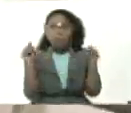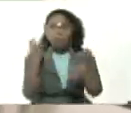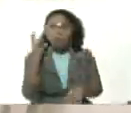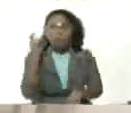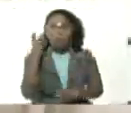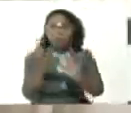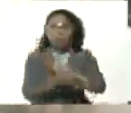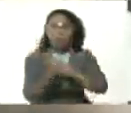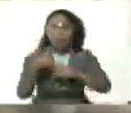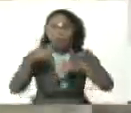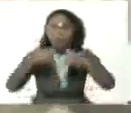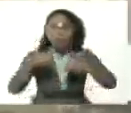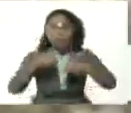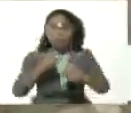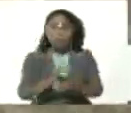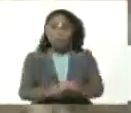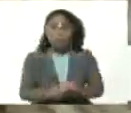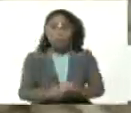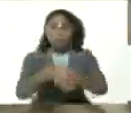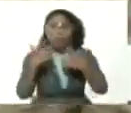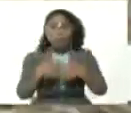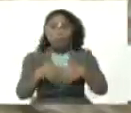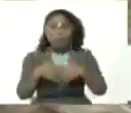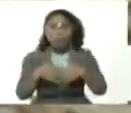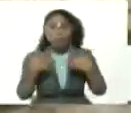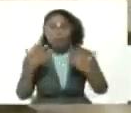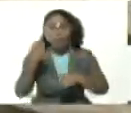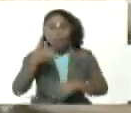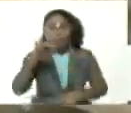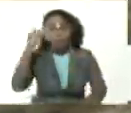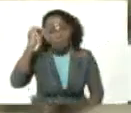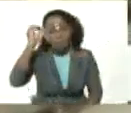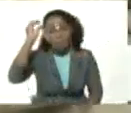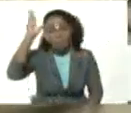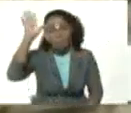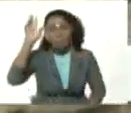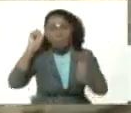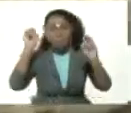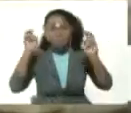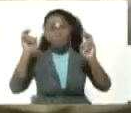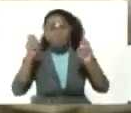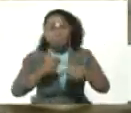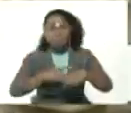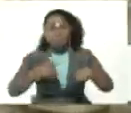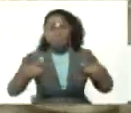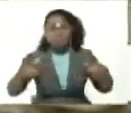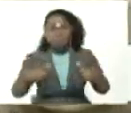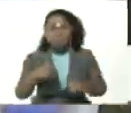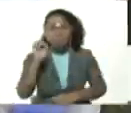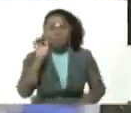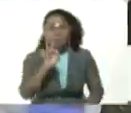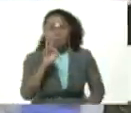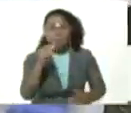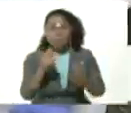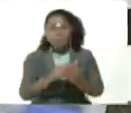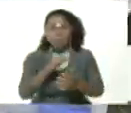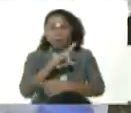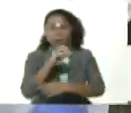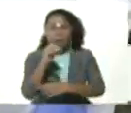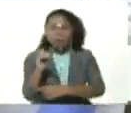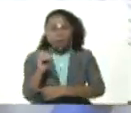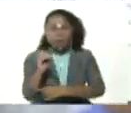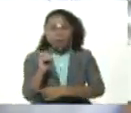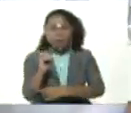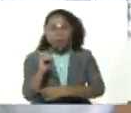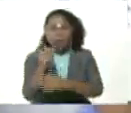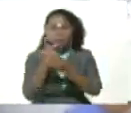empresa Confremarca, una empresa que tiene una capacidad productiva inmensa. Estamos hablando de 3.500 toneladas